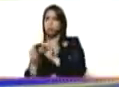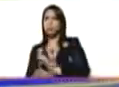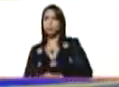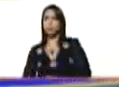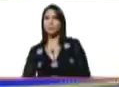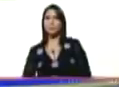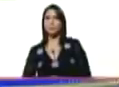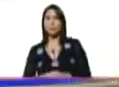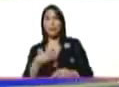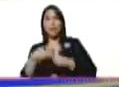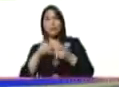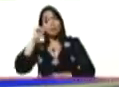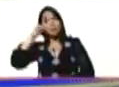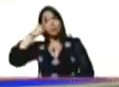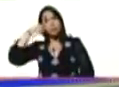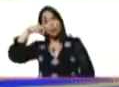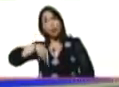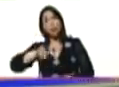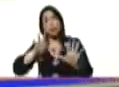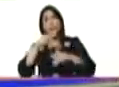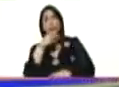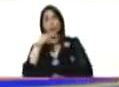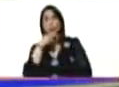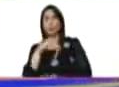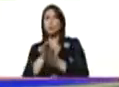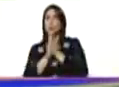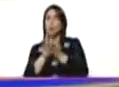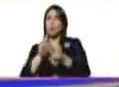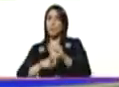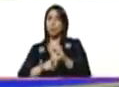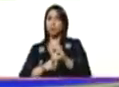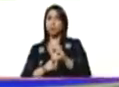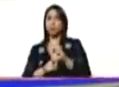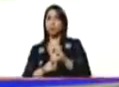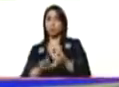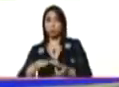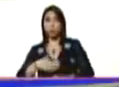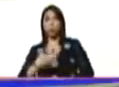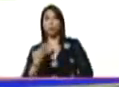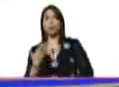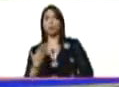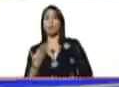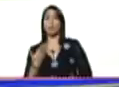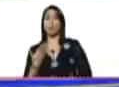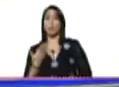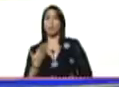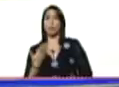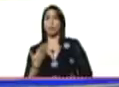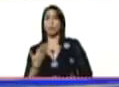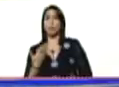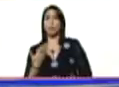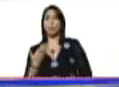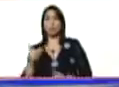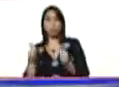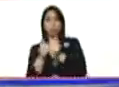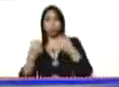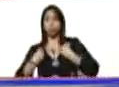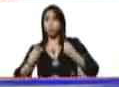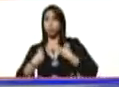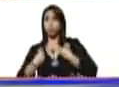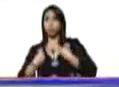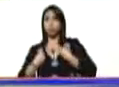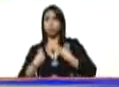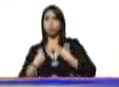Hago una reflexión hoy, 9 de octubre, Cilia. Pudimos haber convivido en santa paz y de